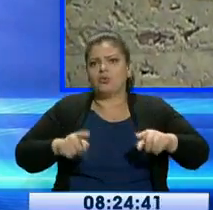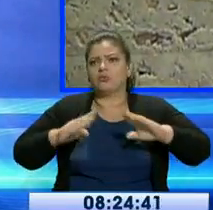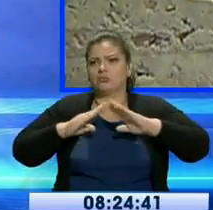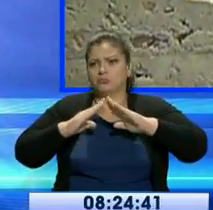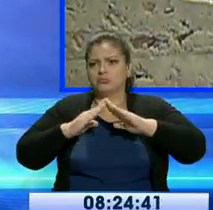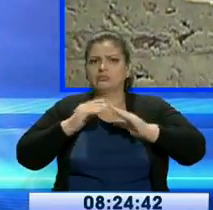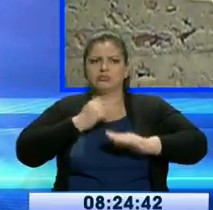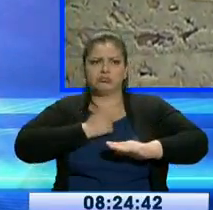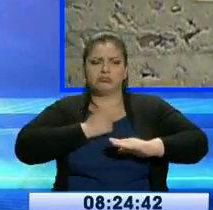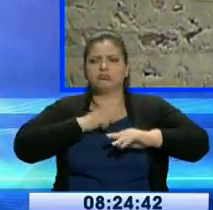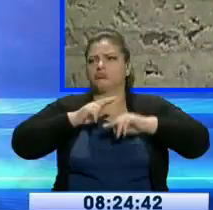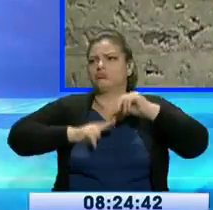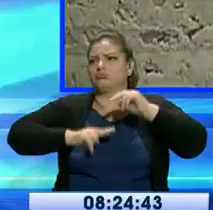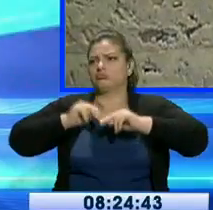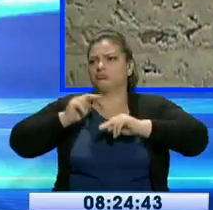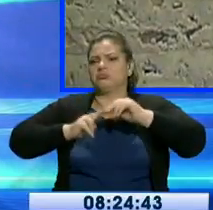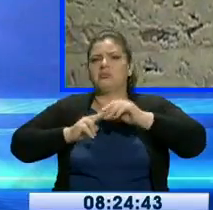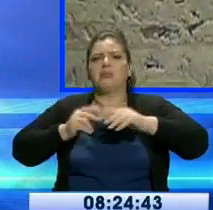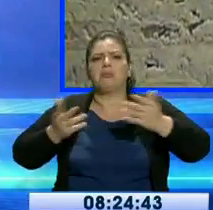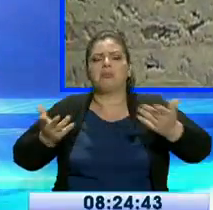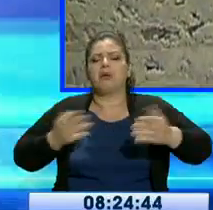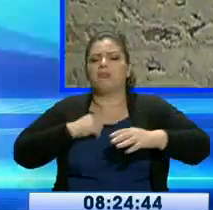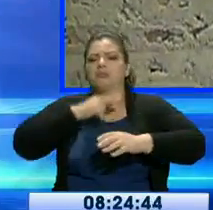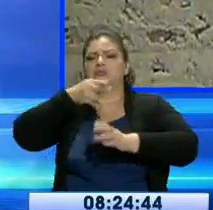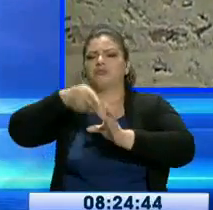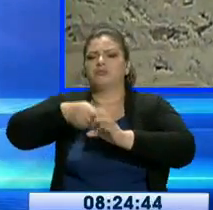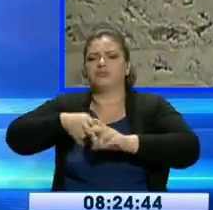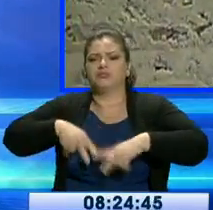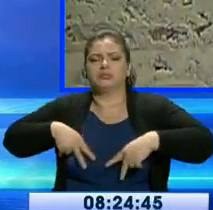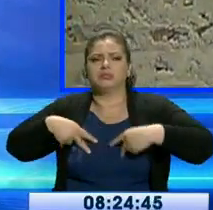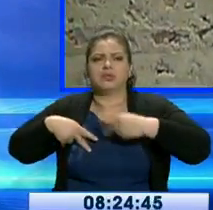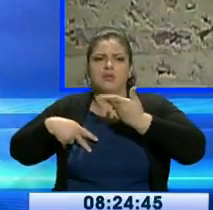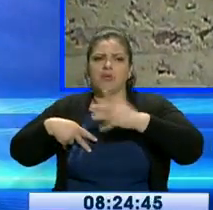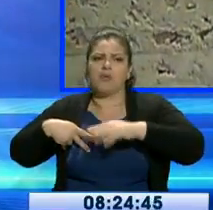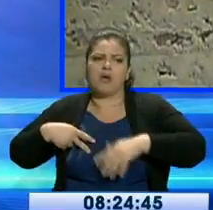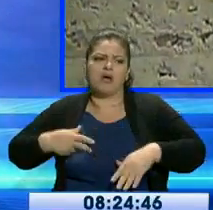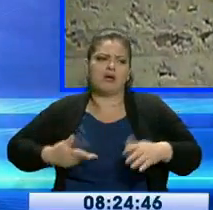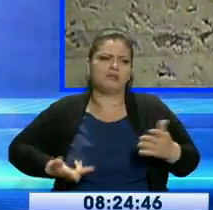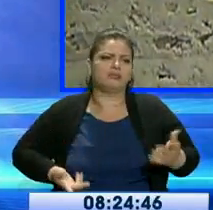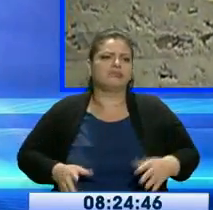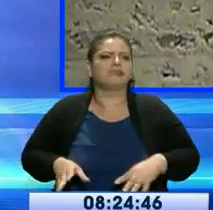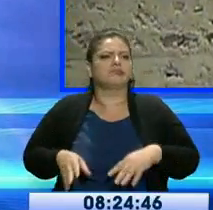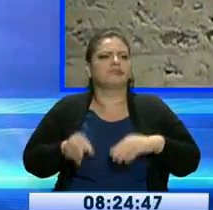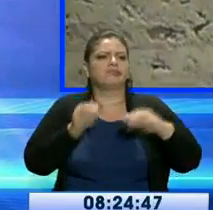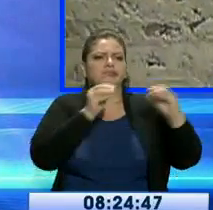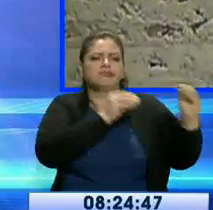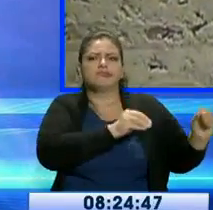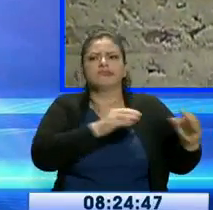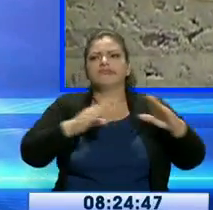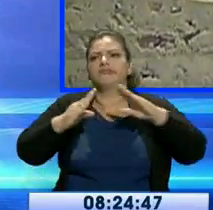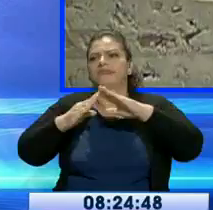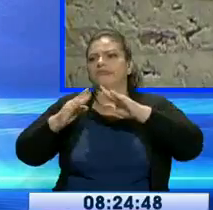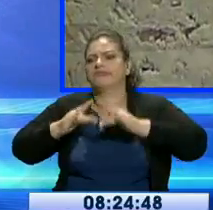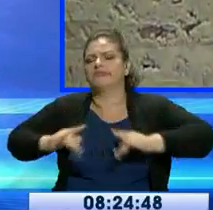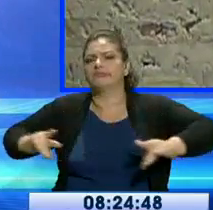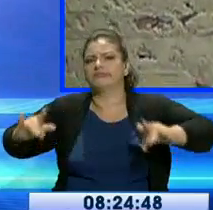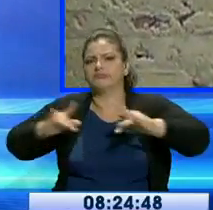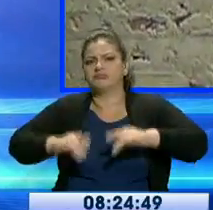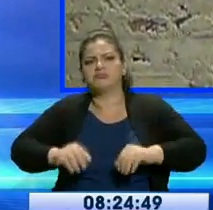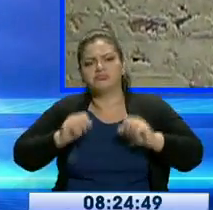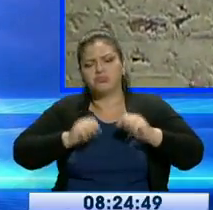dar para vivir, por lo menos por un tiempo, hasta que se puedan conseguir de ellos, de parte de las autoridades, algo para vivir